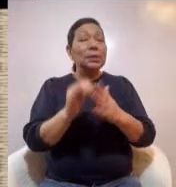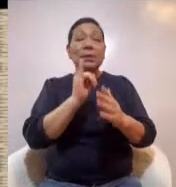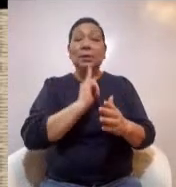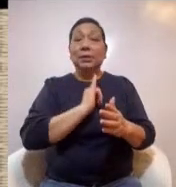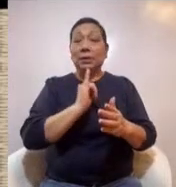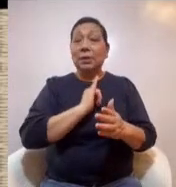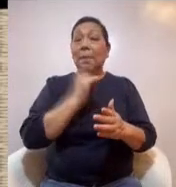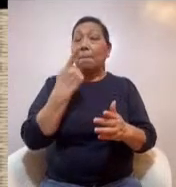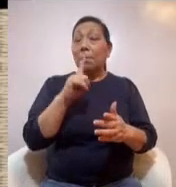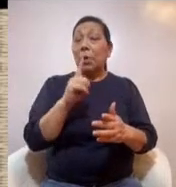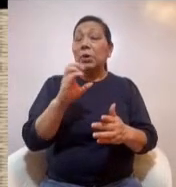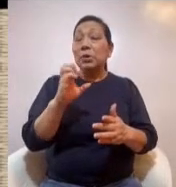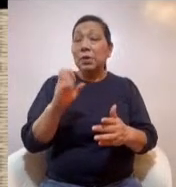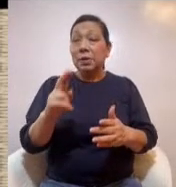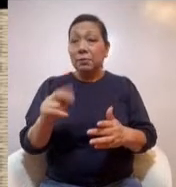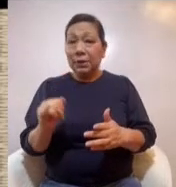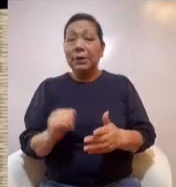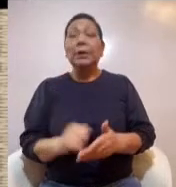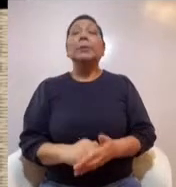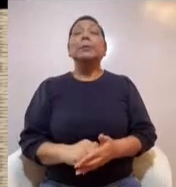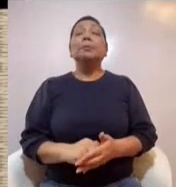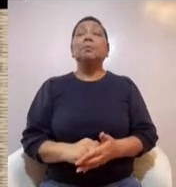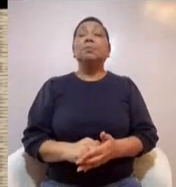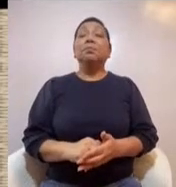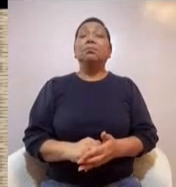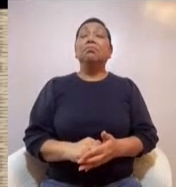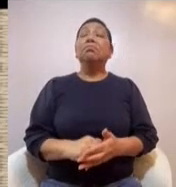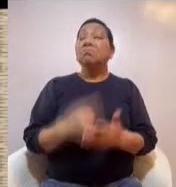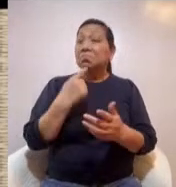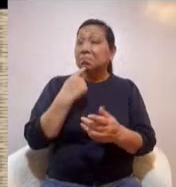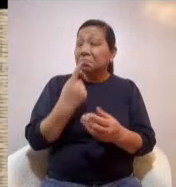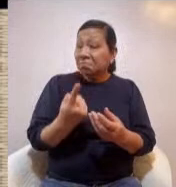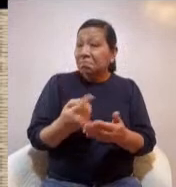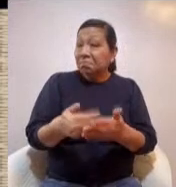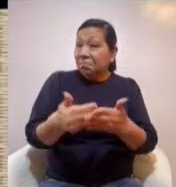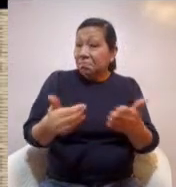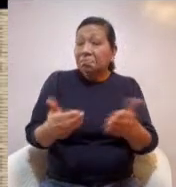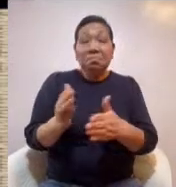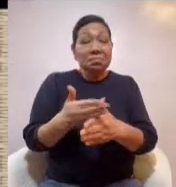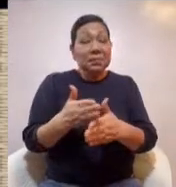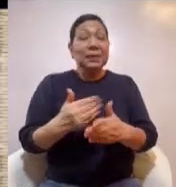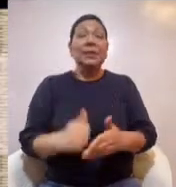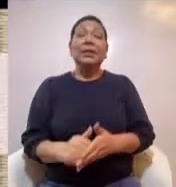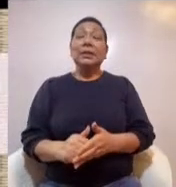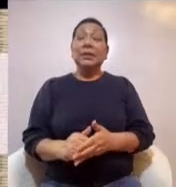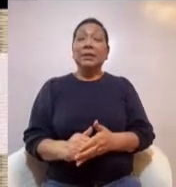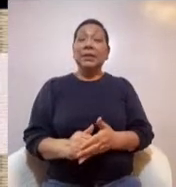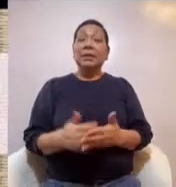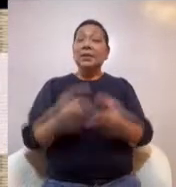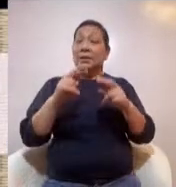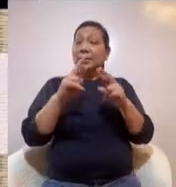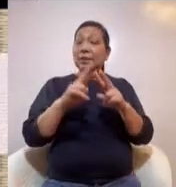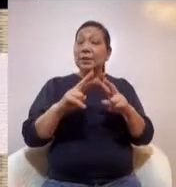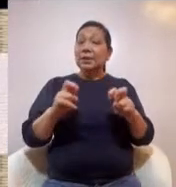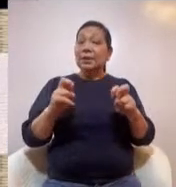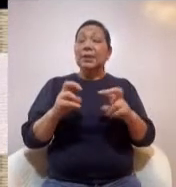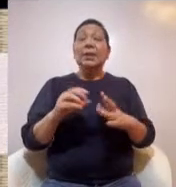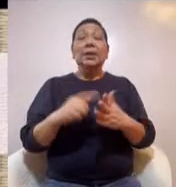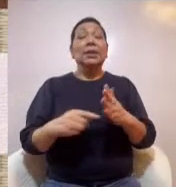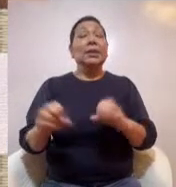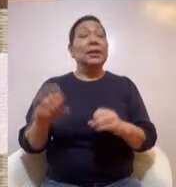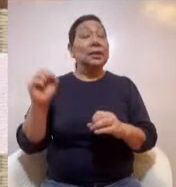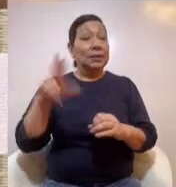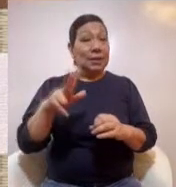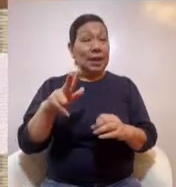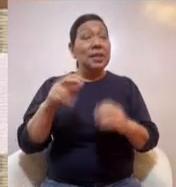impunidad identificados por el CEBI? Fíjate, María Candelaria, como te decía, parte del análisis